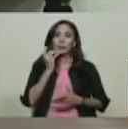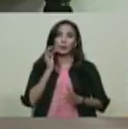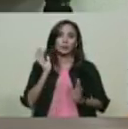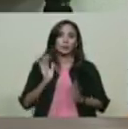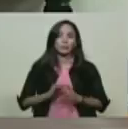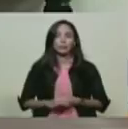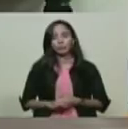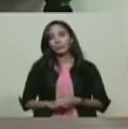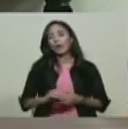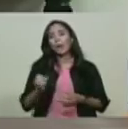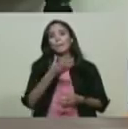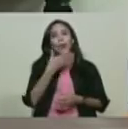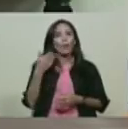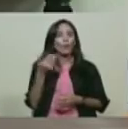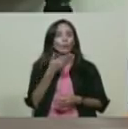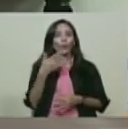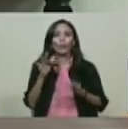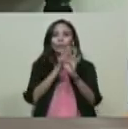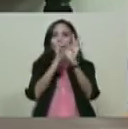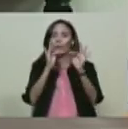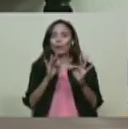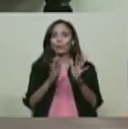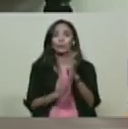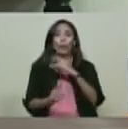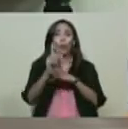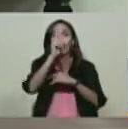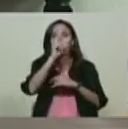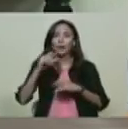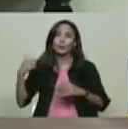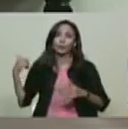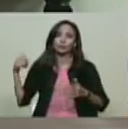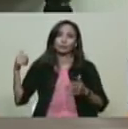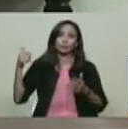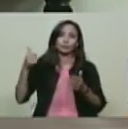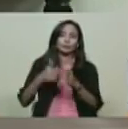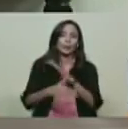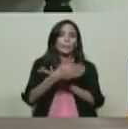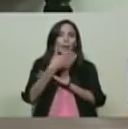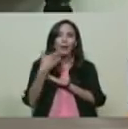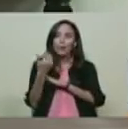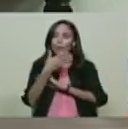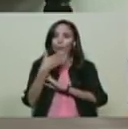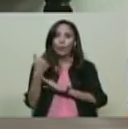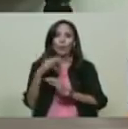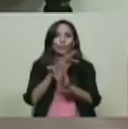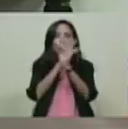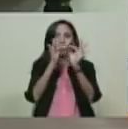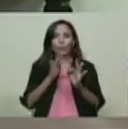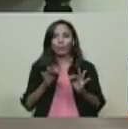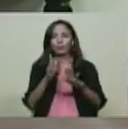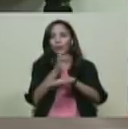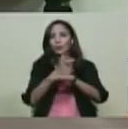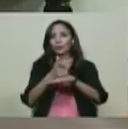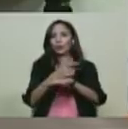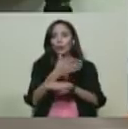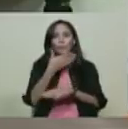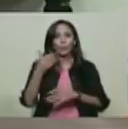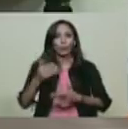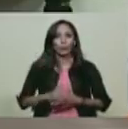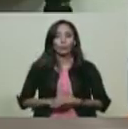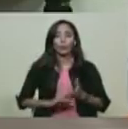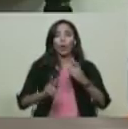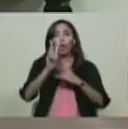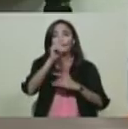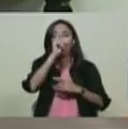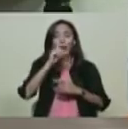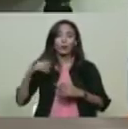Estamos en mejores condiciones que hace un año, mucho mejores condiciones, en todos los sentidos. En mejores condiciones que hace dos años,